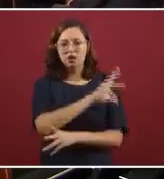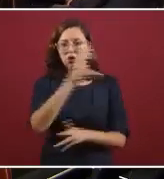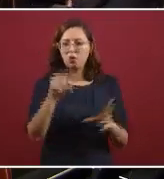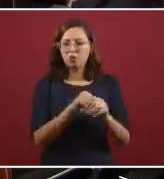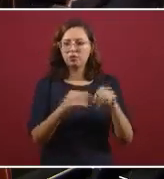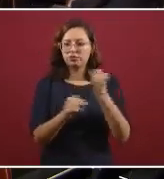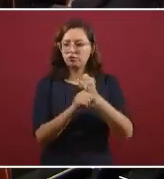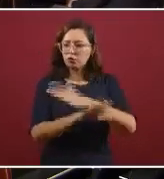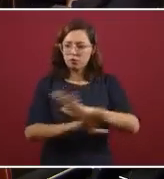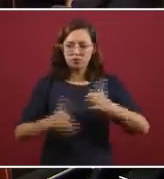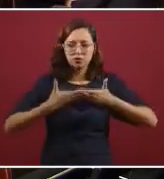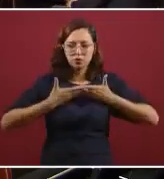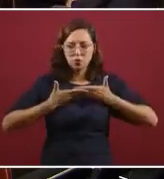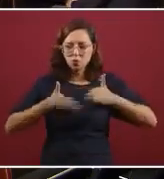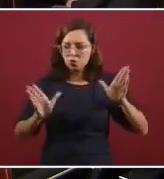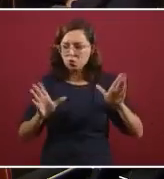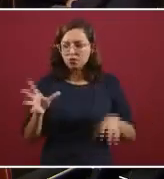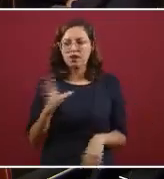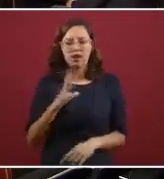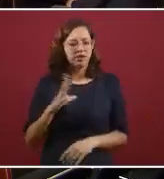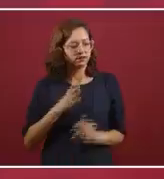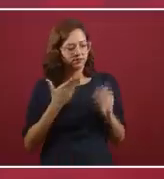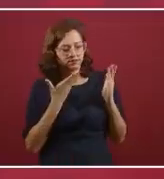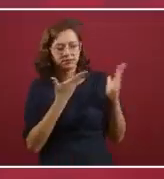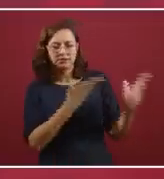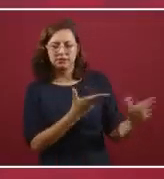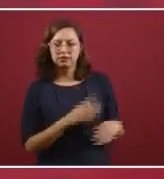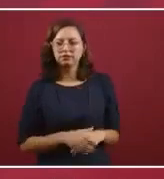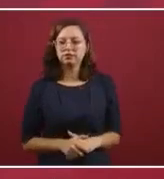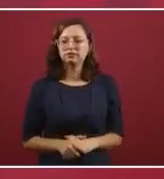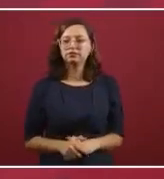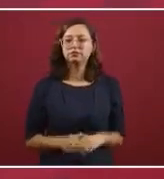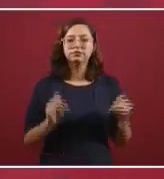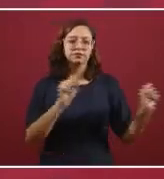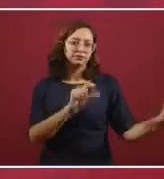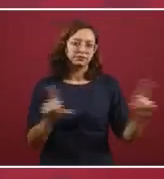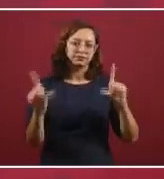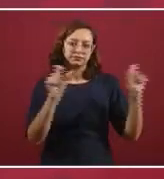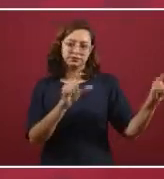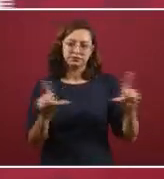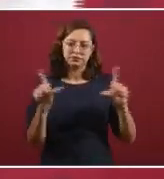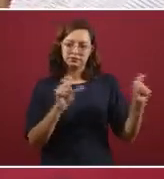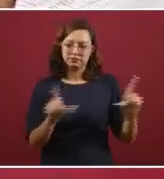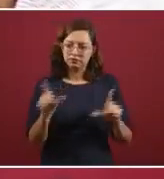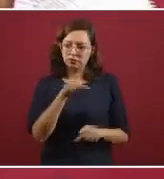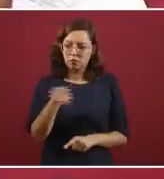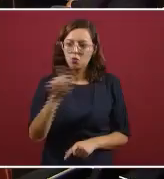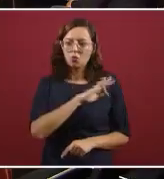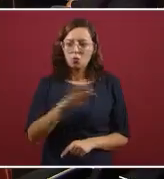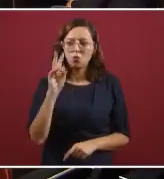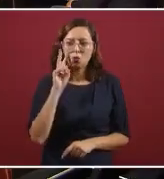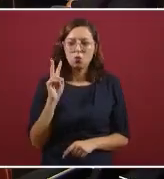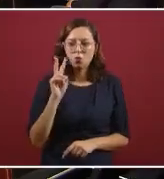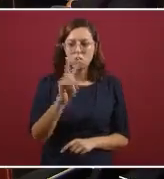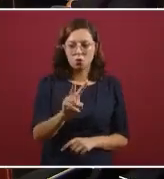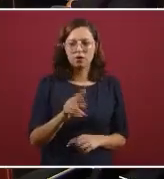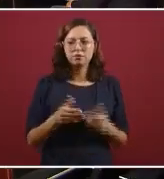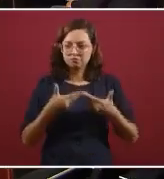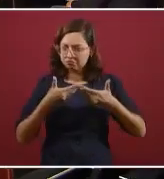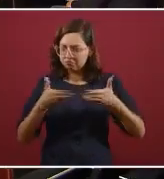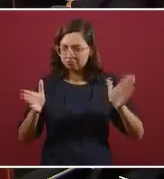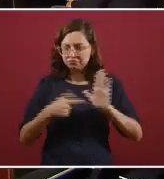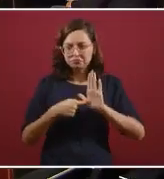es pública y por supuesto está en la presentación y al acceso de todo el público. Tenemos la relación puntual.